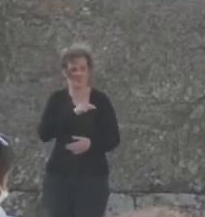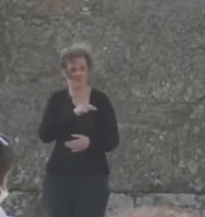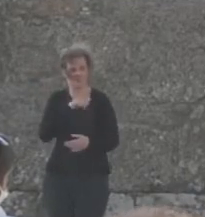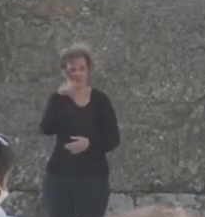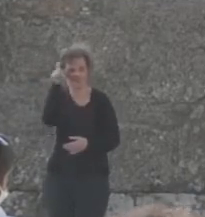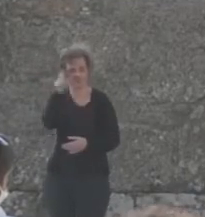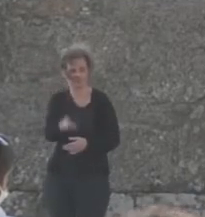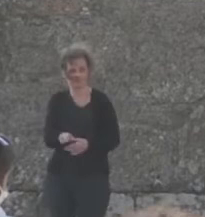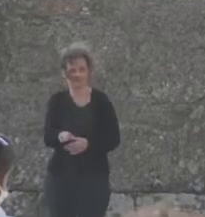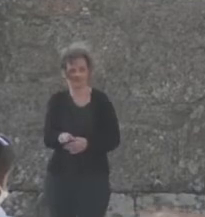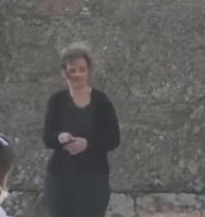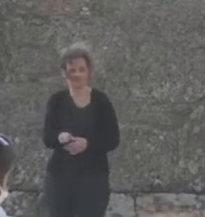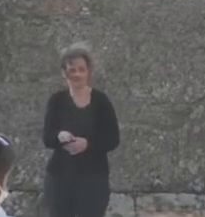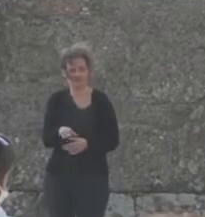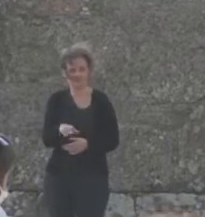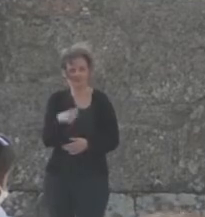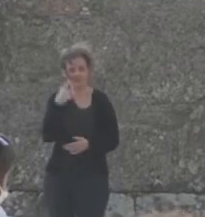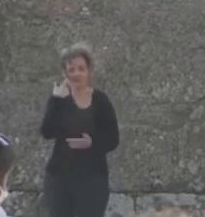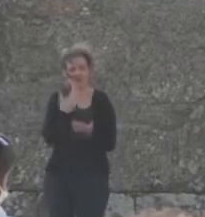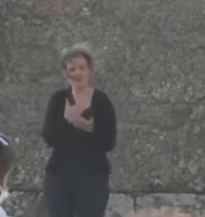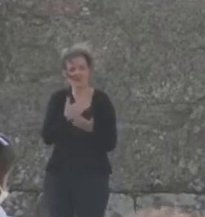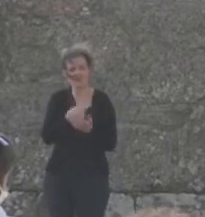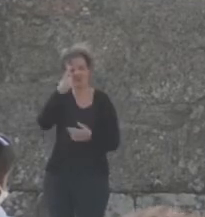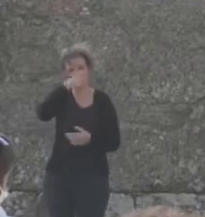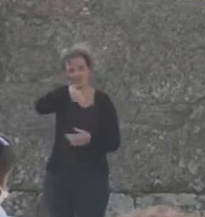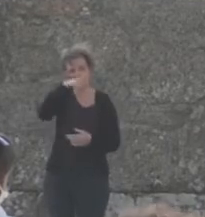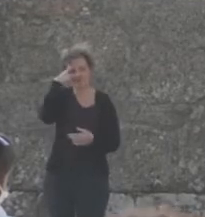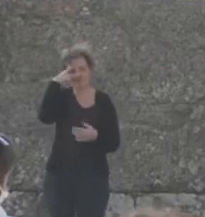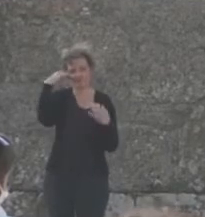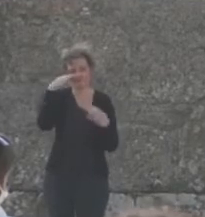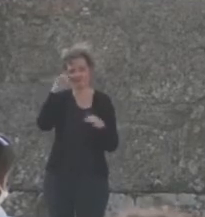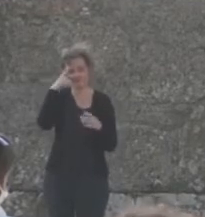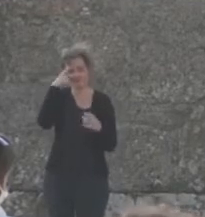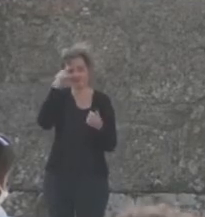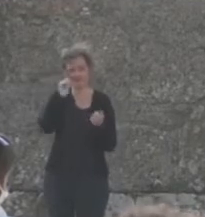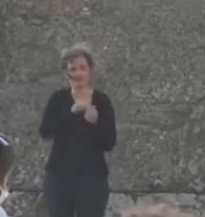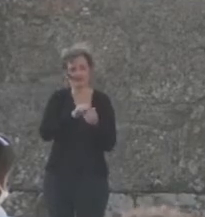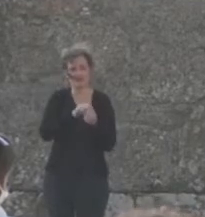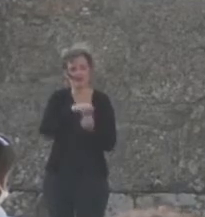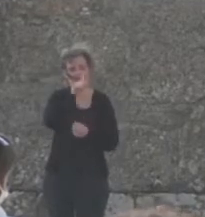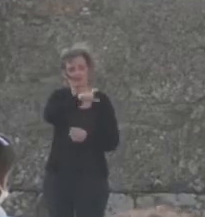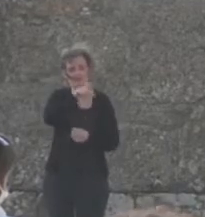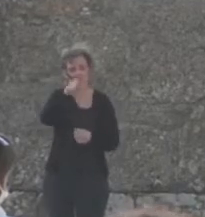señor. Iso demostraba a ignorancia supina que tiñan os propios